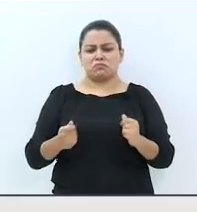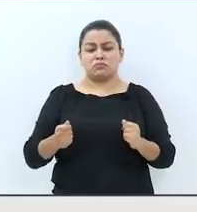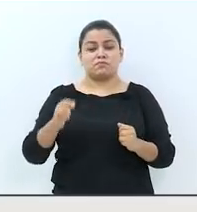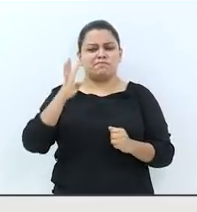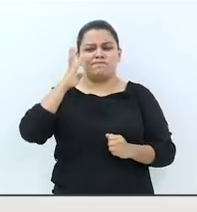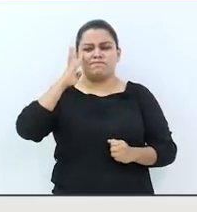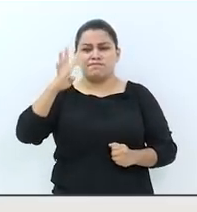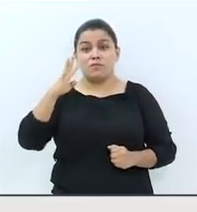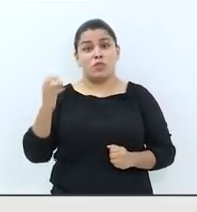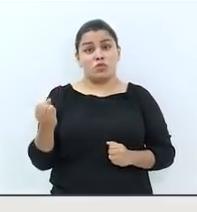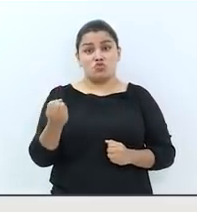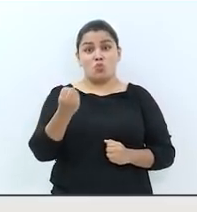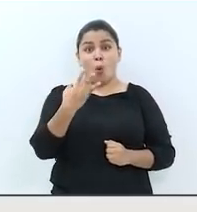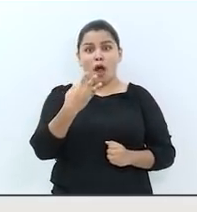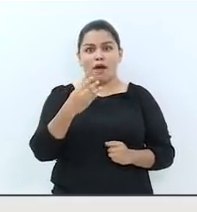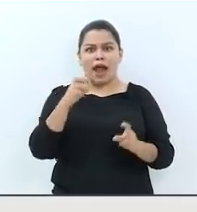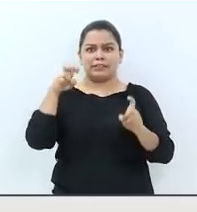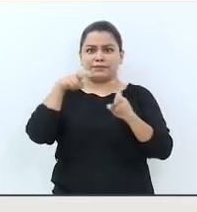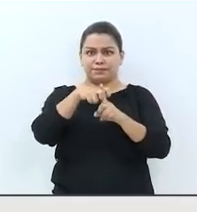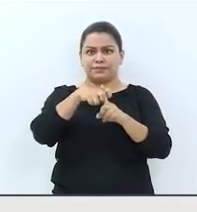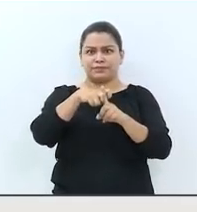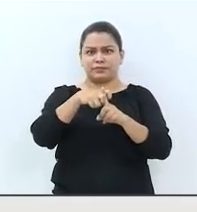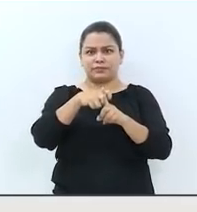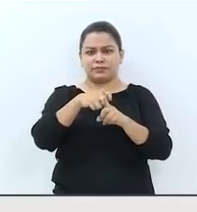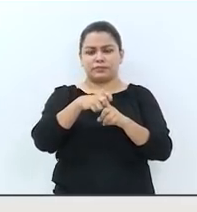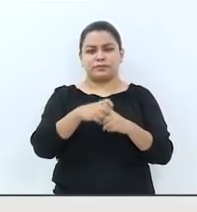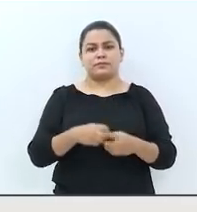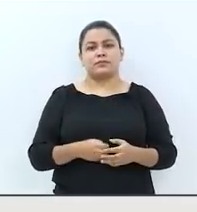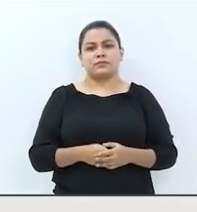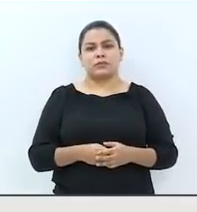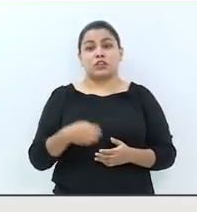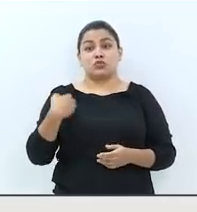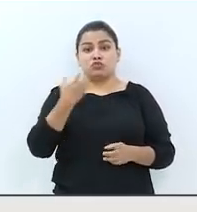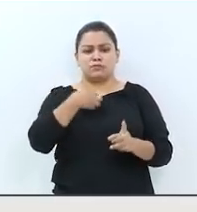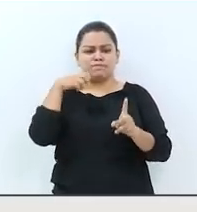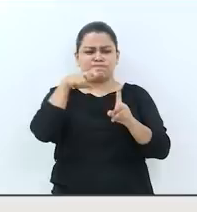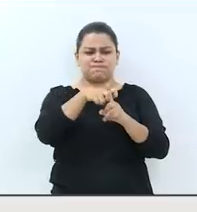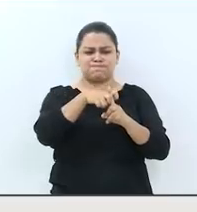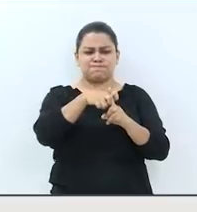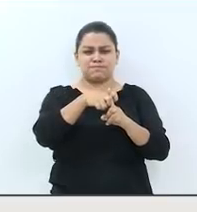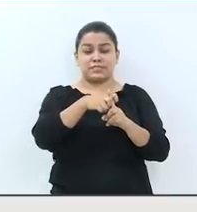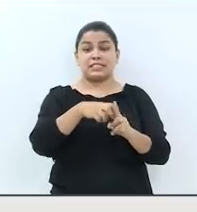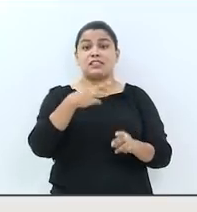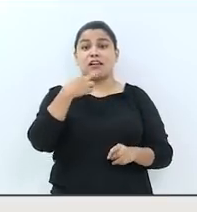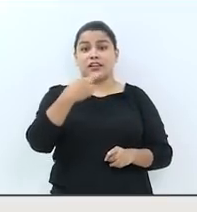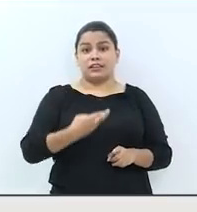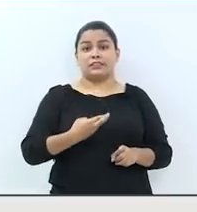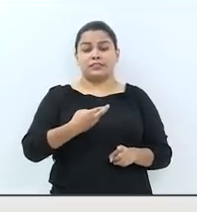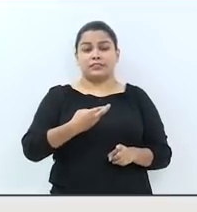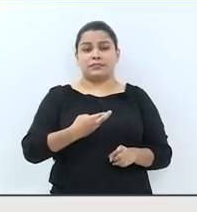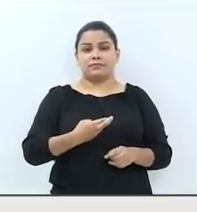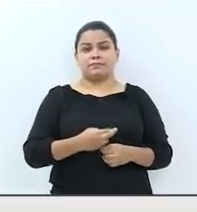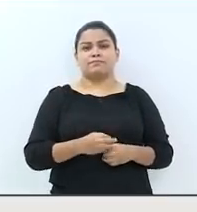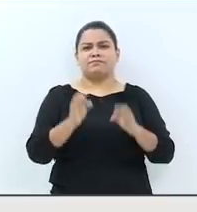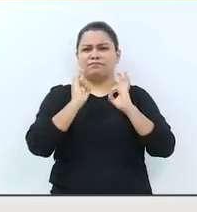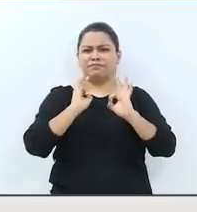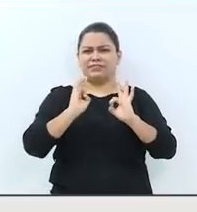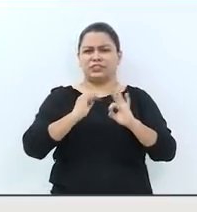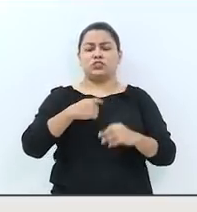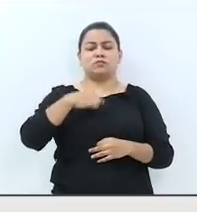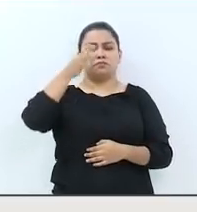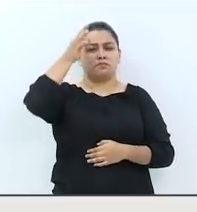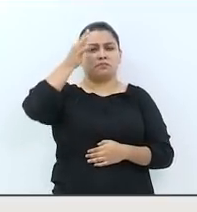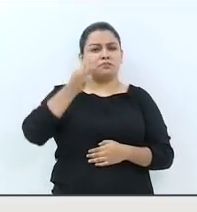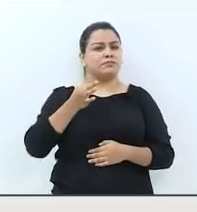a estos retos, más que problemas, a estos retos que nos impone la realidad. Súper bien, y creo